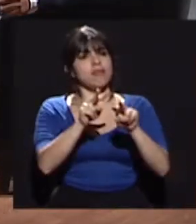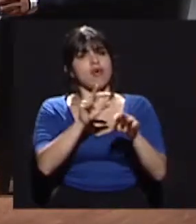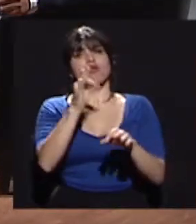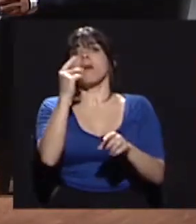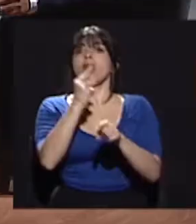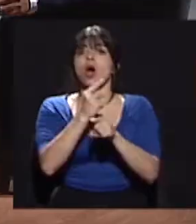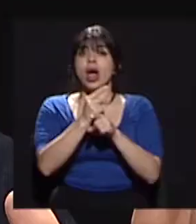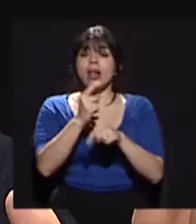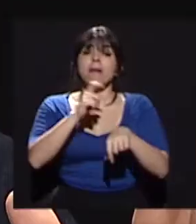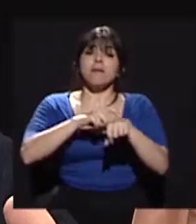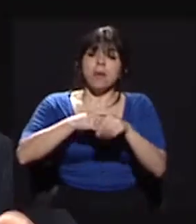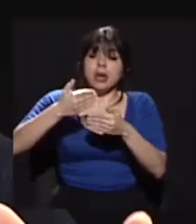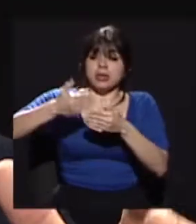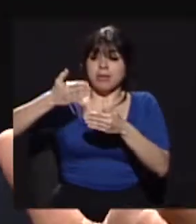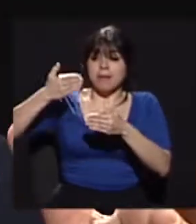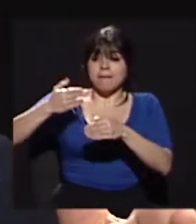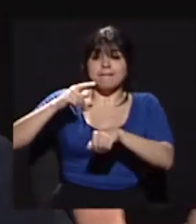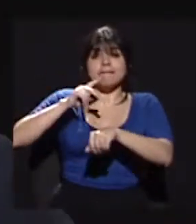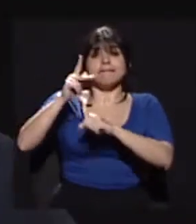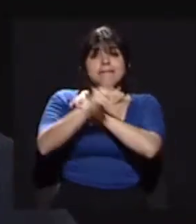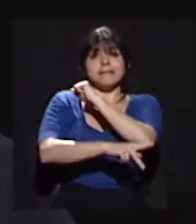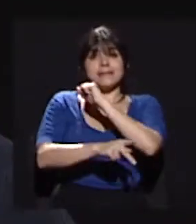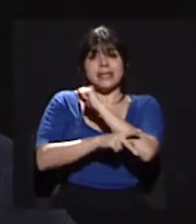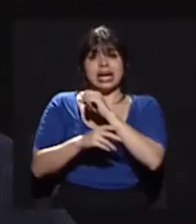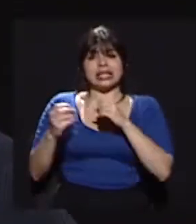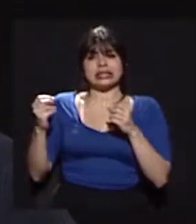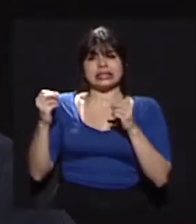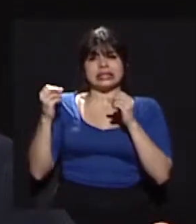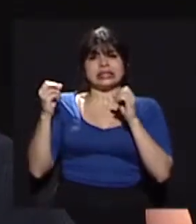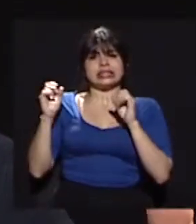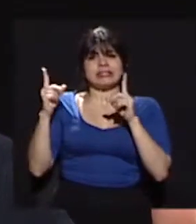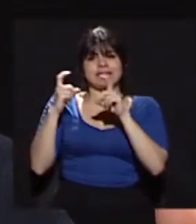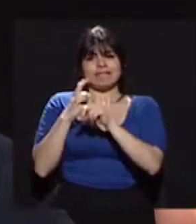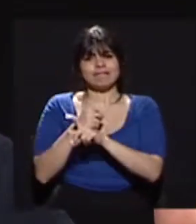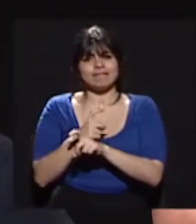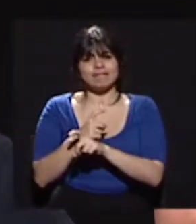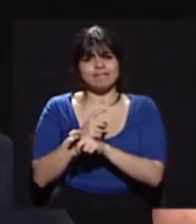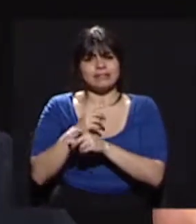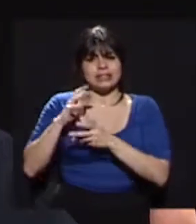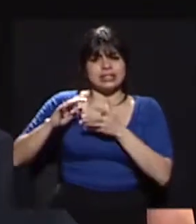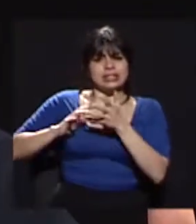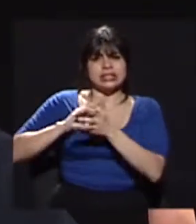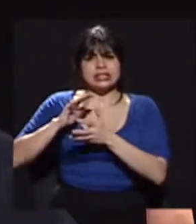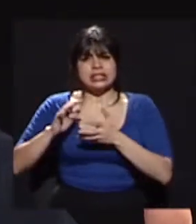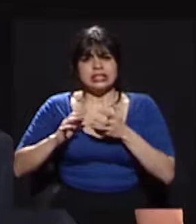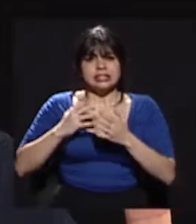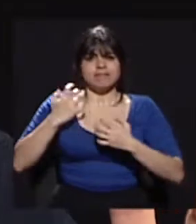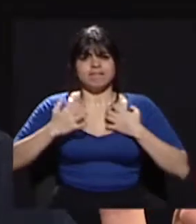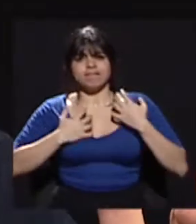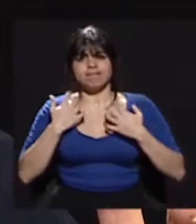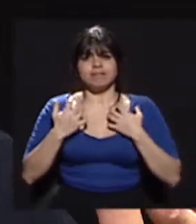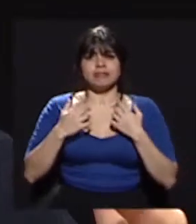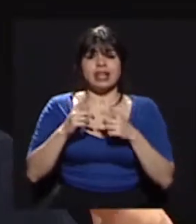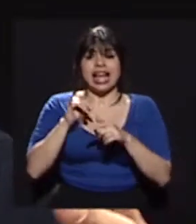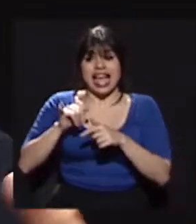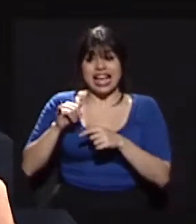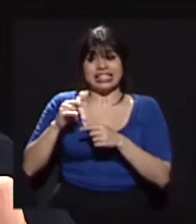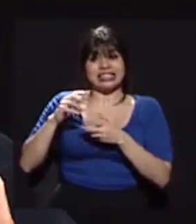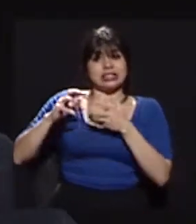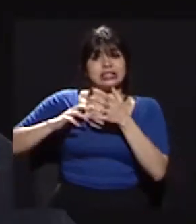habido momentos en la historia del país en donde se han crispado los ánimos y eso sí esa crispación en algunos momentos de